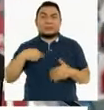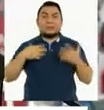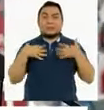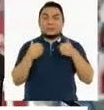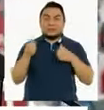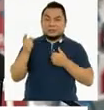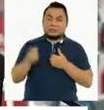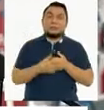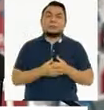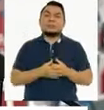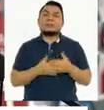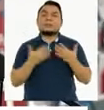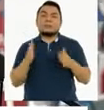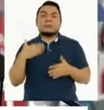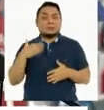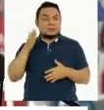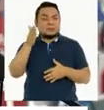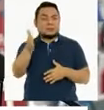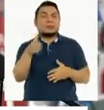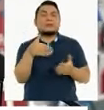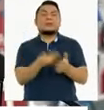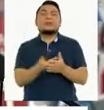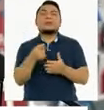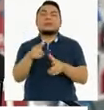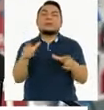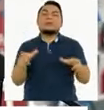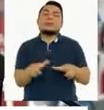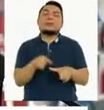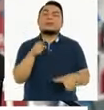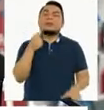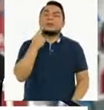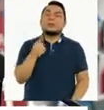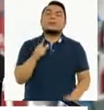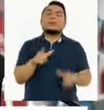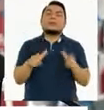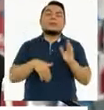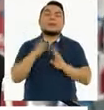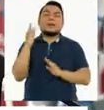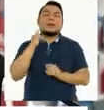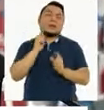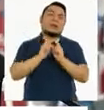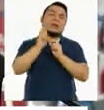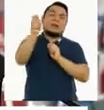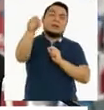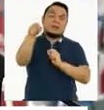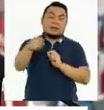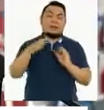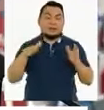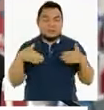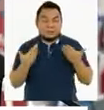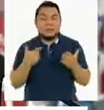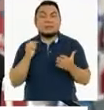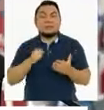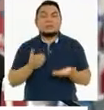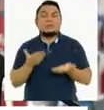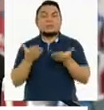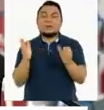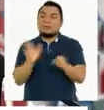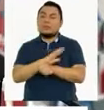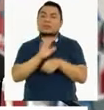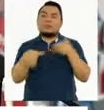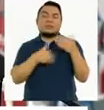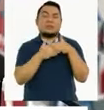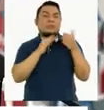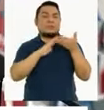de Salud, iremos llegando a los caseríos y lugares más remotos de tal forma de poder cubrir a toda